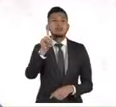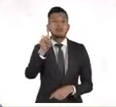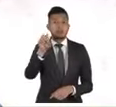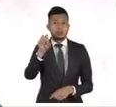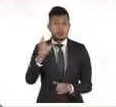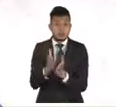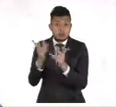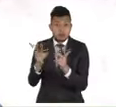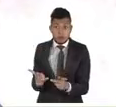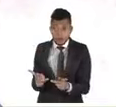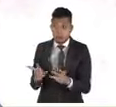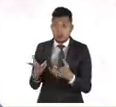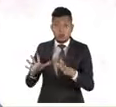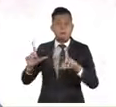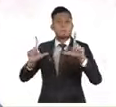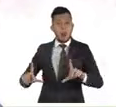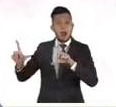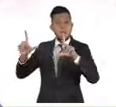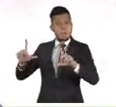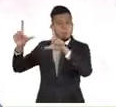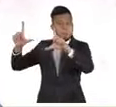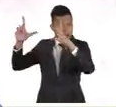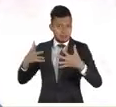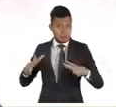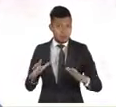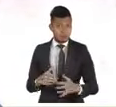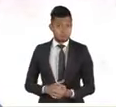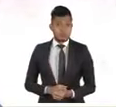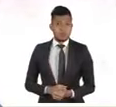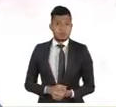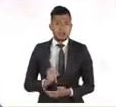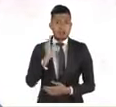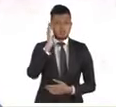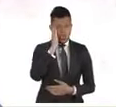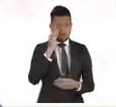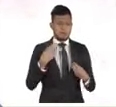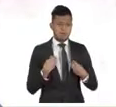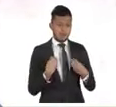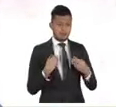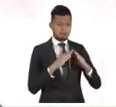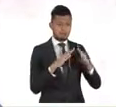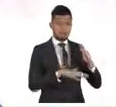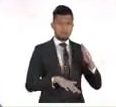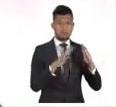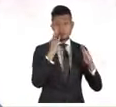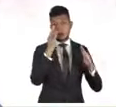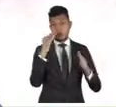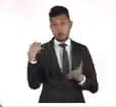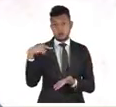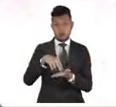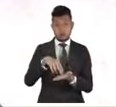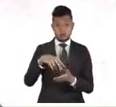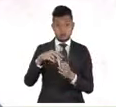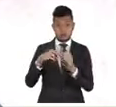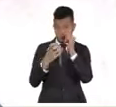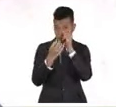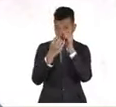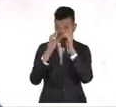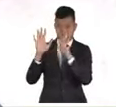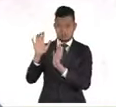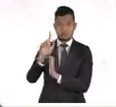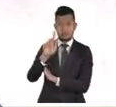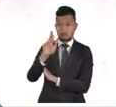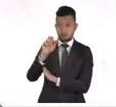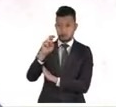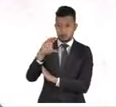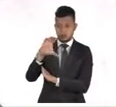Saber habitar implicaría, según Francesco Tonucci, un pedagogo muy reconocido sobre